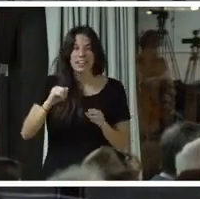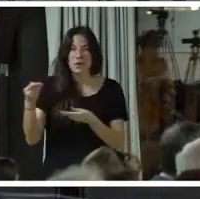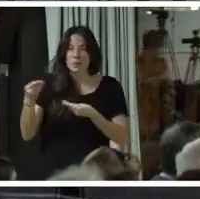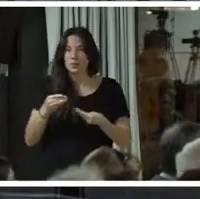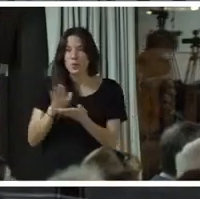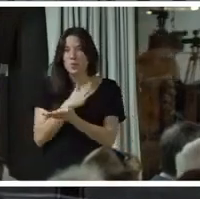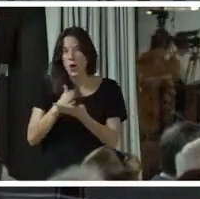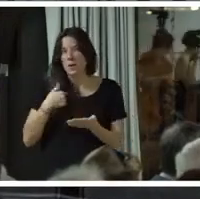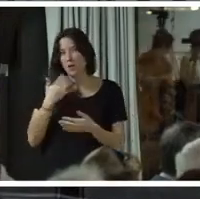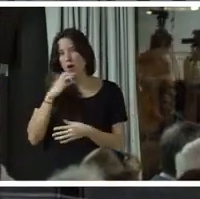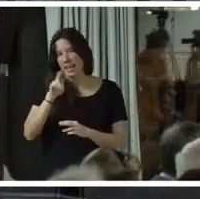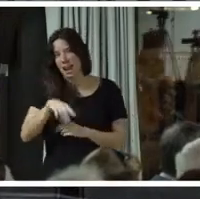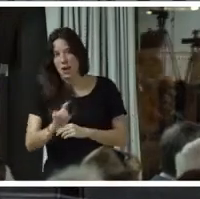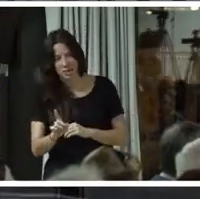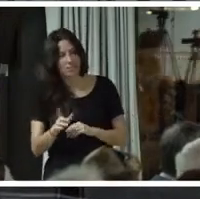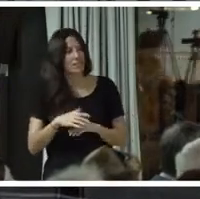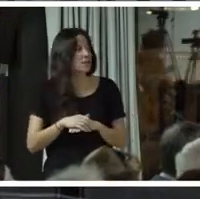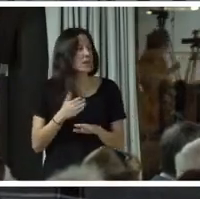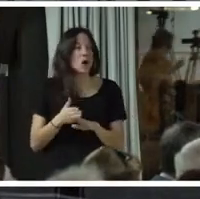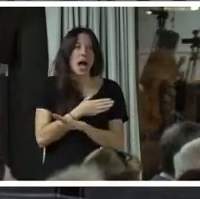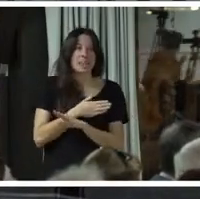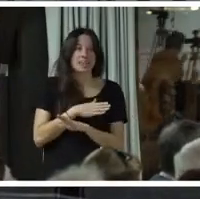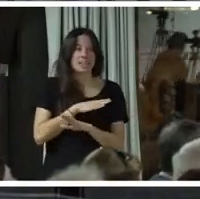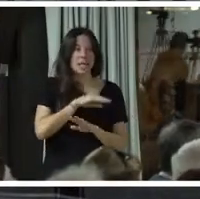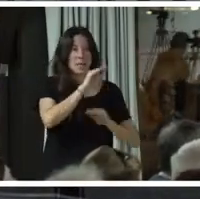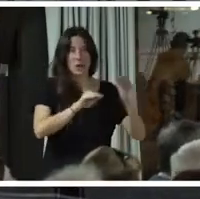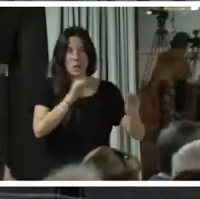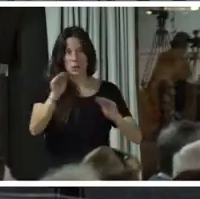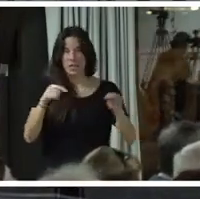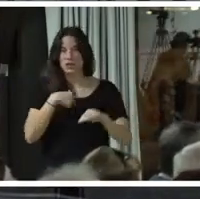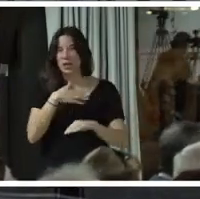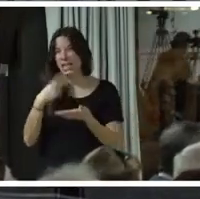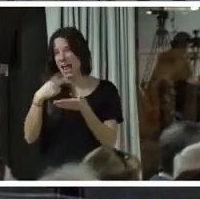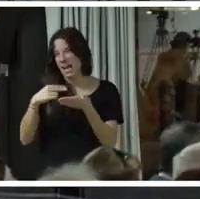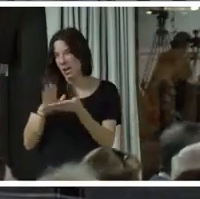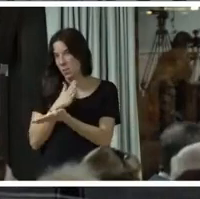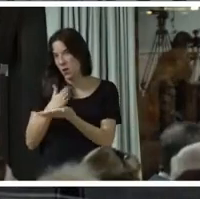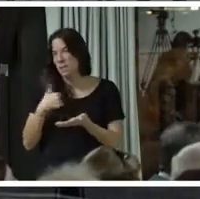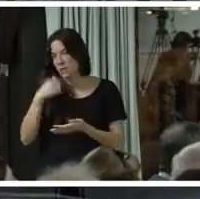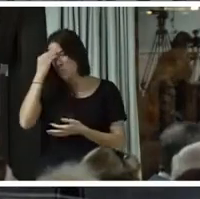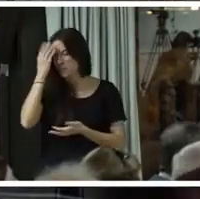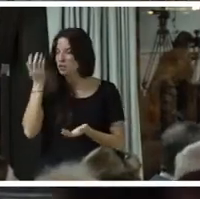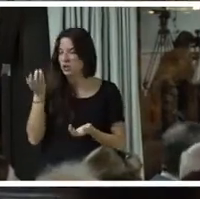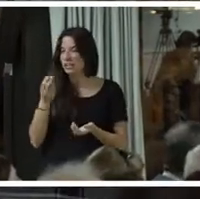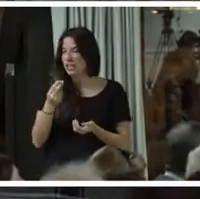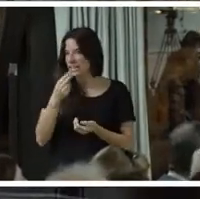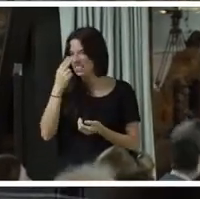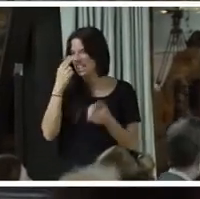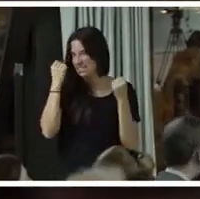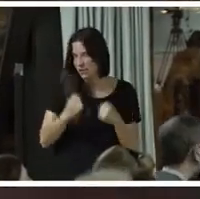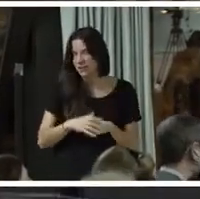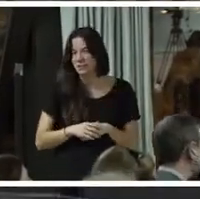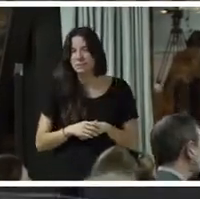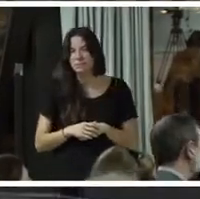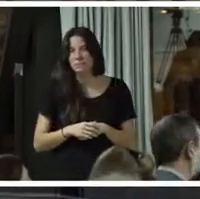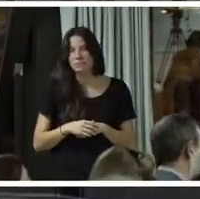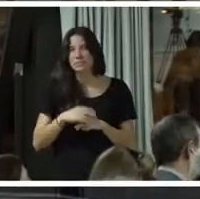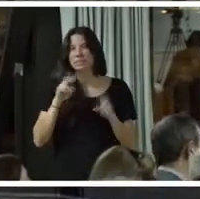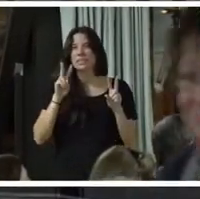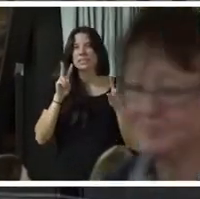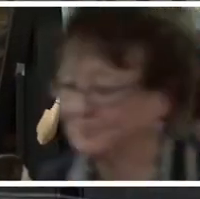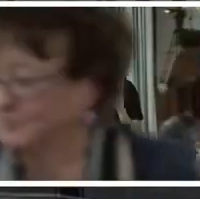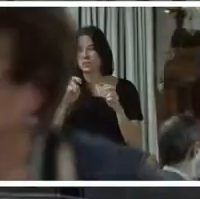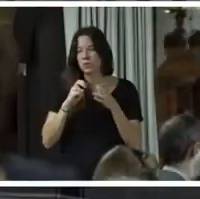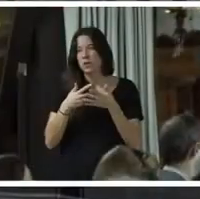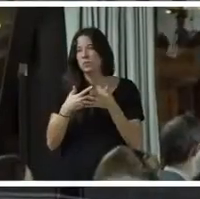original y antes de dar paso al turno de preguntas sí que quería leeros lo porque me ha parecido interesante se llama mi poema es